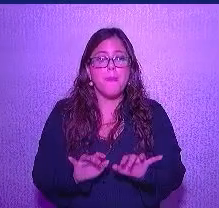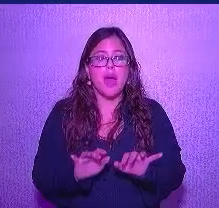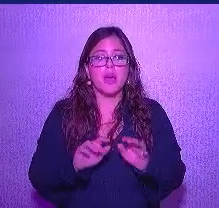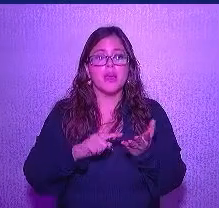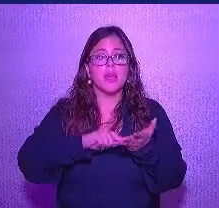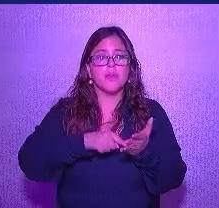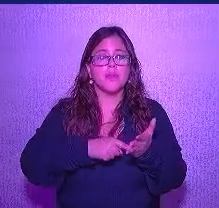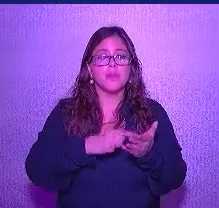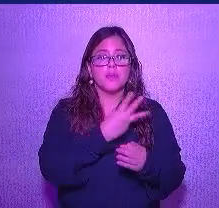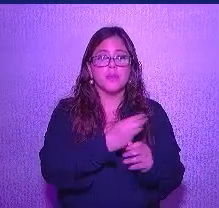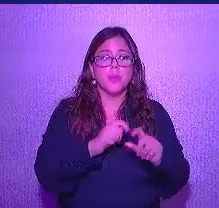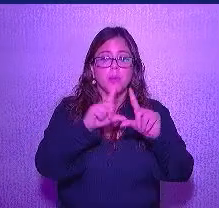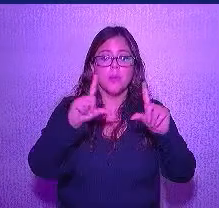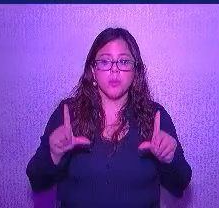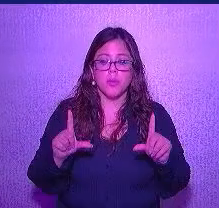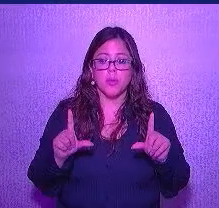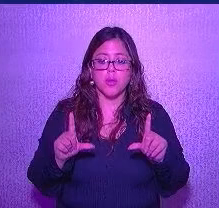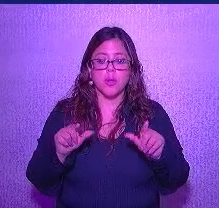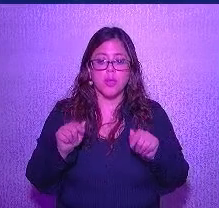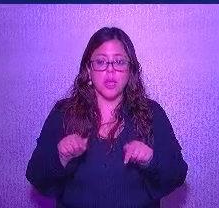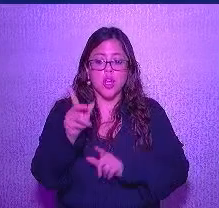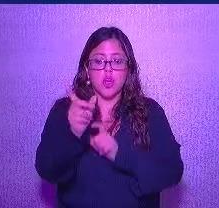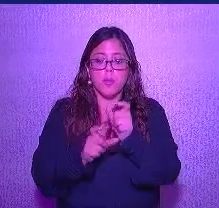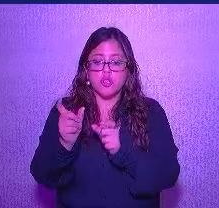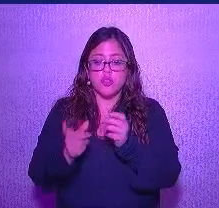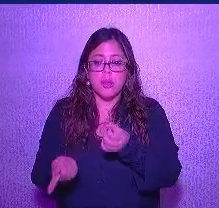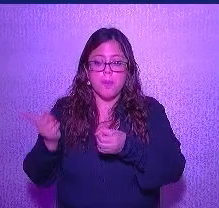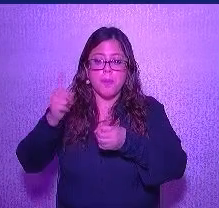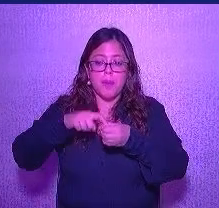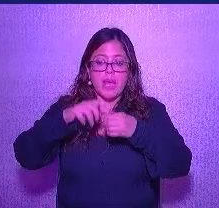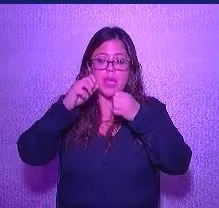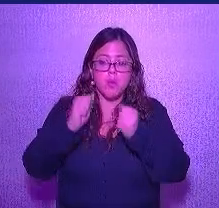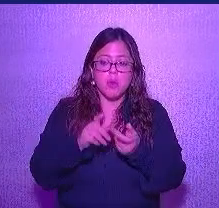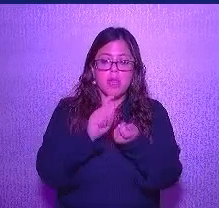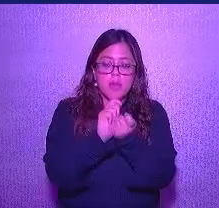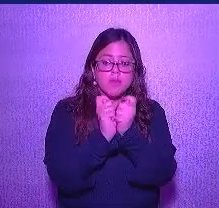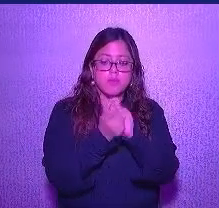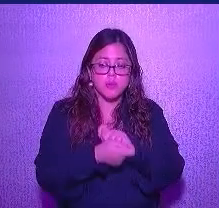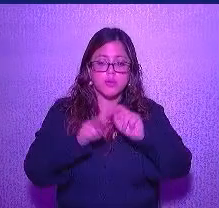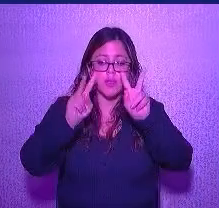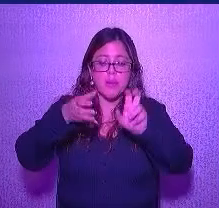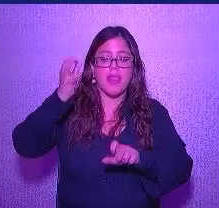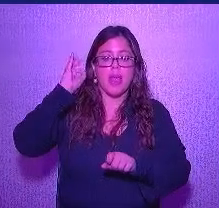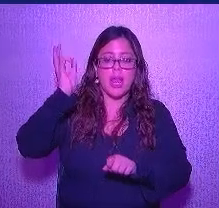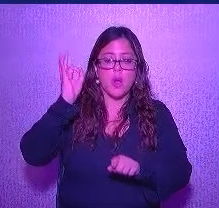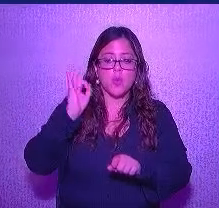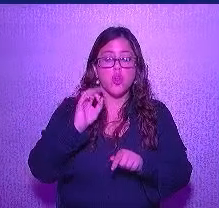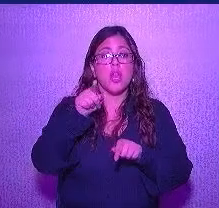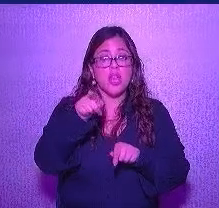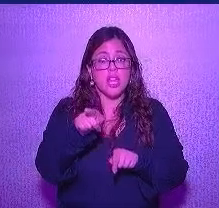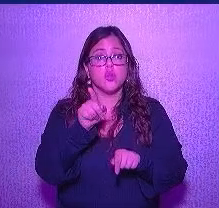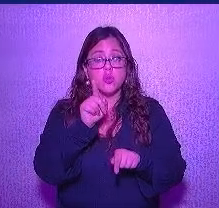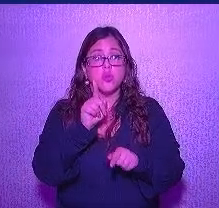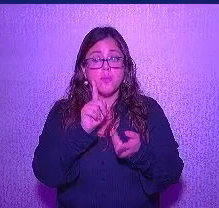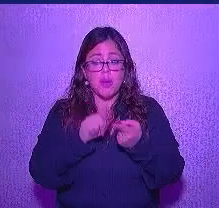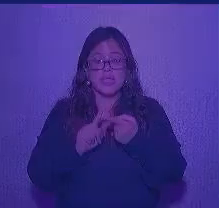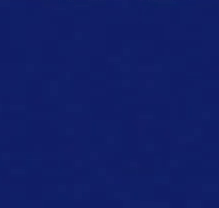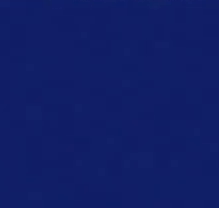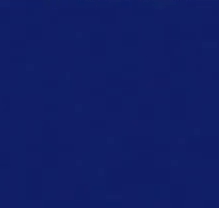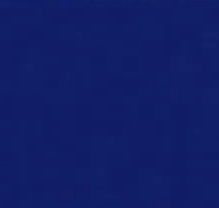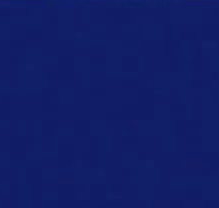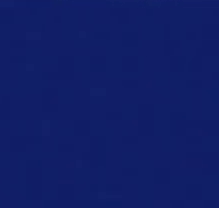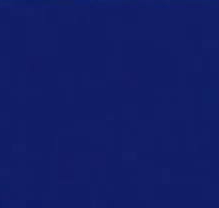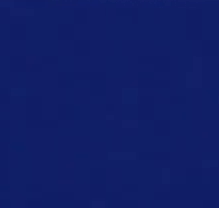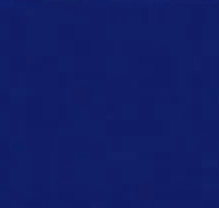webex estamos introduciendo asistentes digitales que son capaces de actualizarte sobre las reuniones en las que tú estuviste Qué sucedió en esta Qué sucedió en